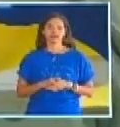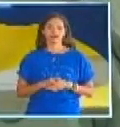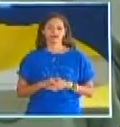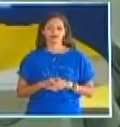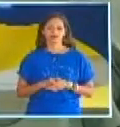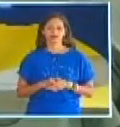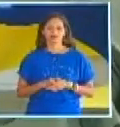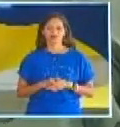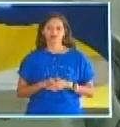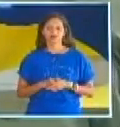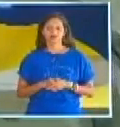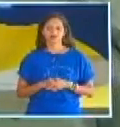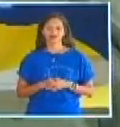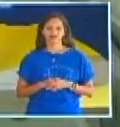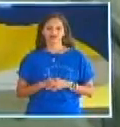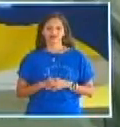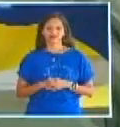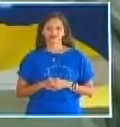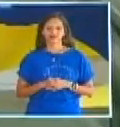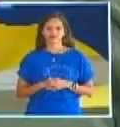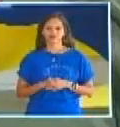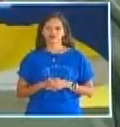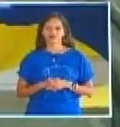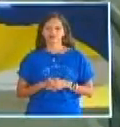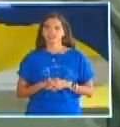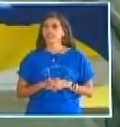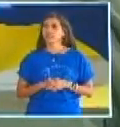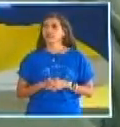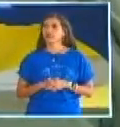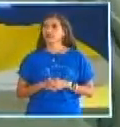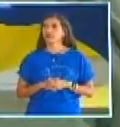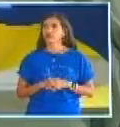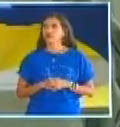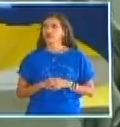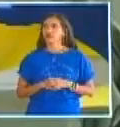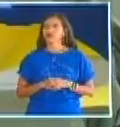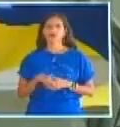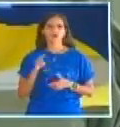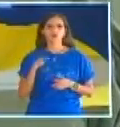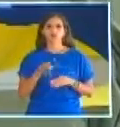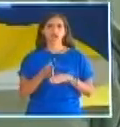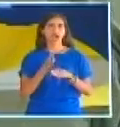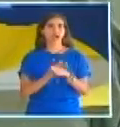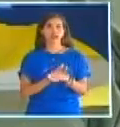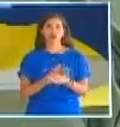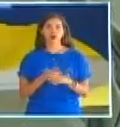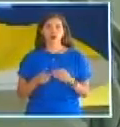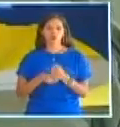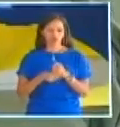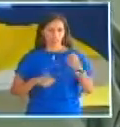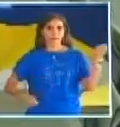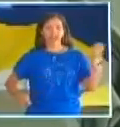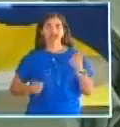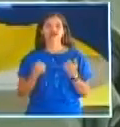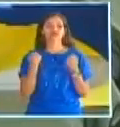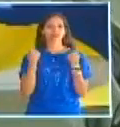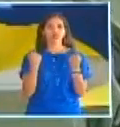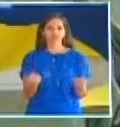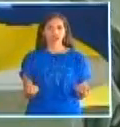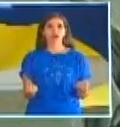para recibir la condecoración. Nunca antes una espada, General García Duque, ha sido